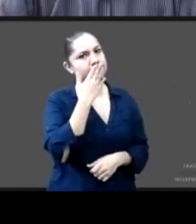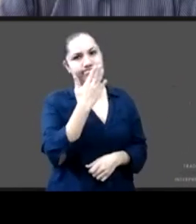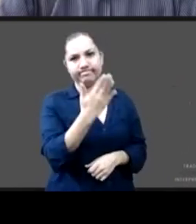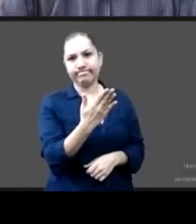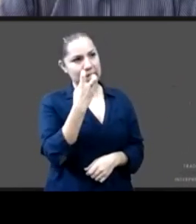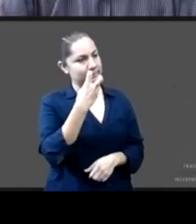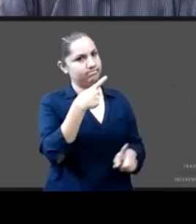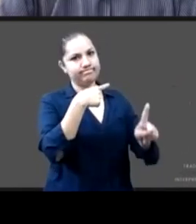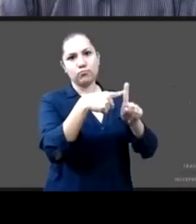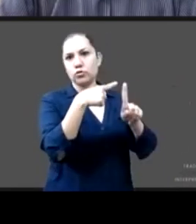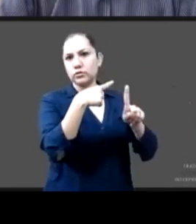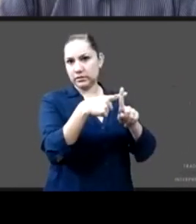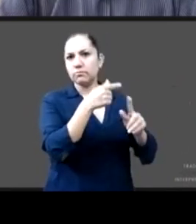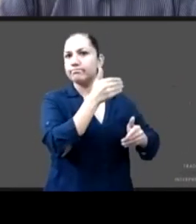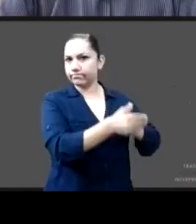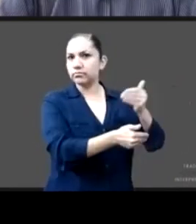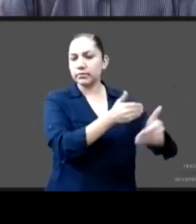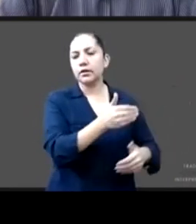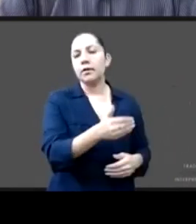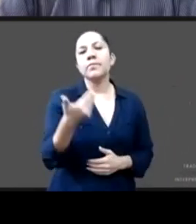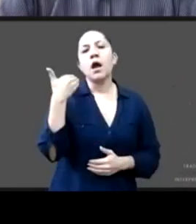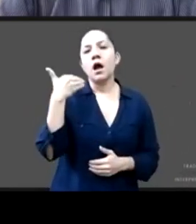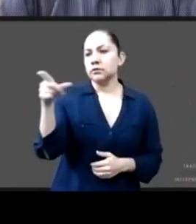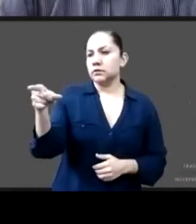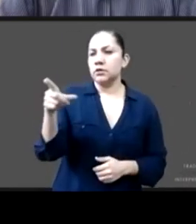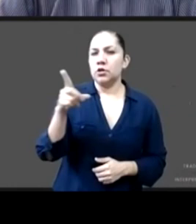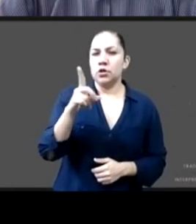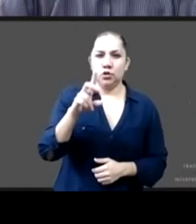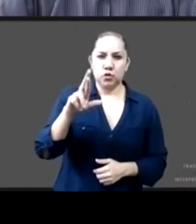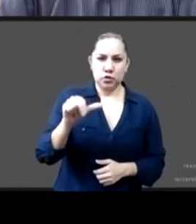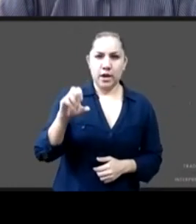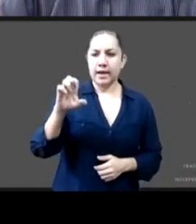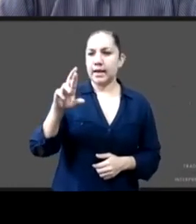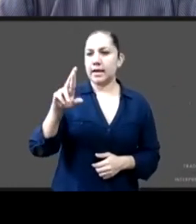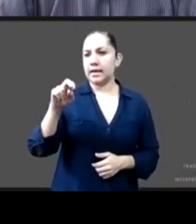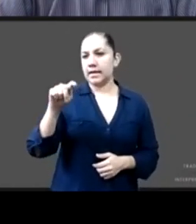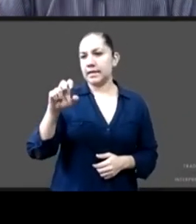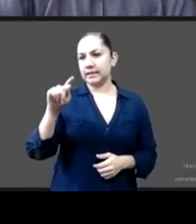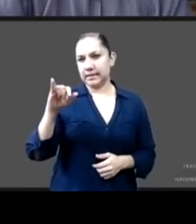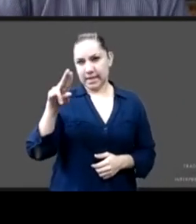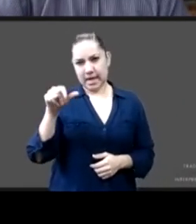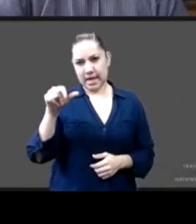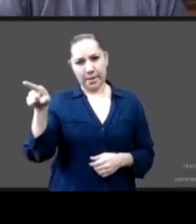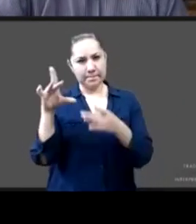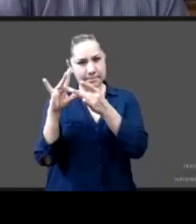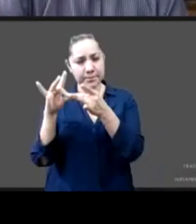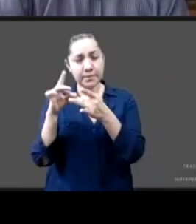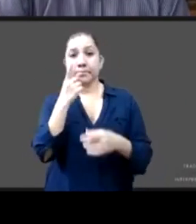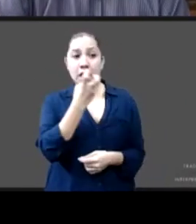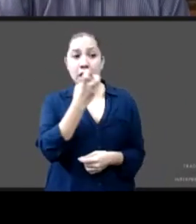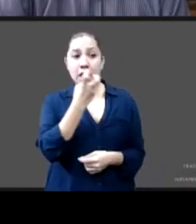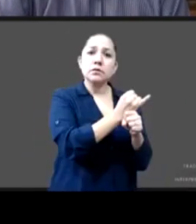ya lo mencionaba la doctora Ernestina, que este tipo de investigaciones tienen que ser expeditas.